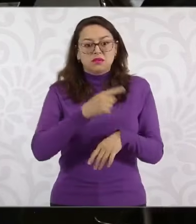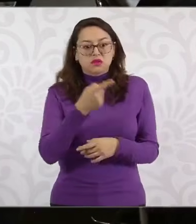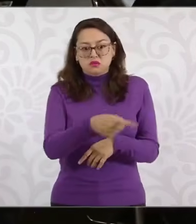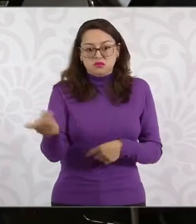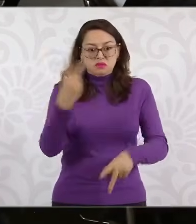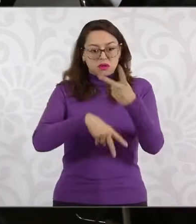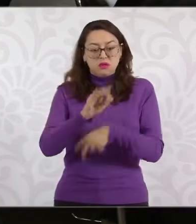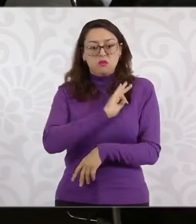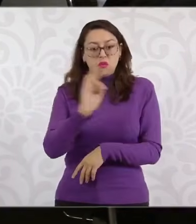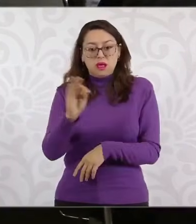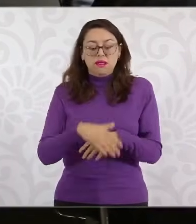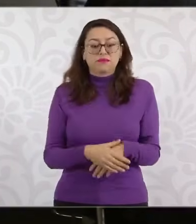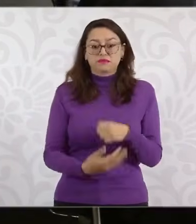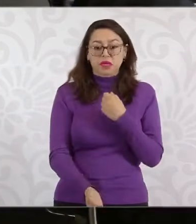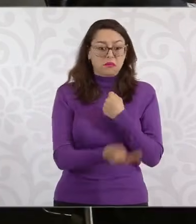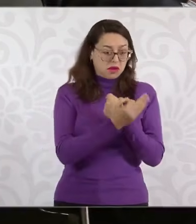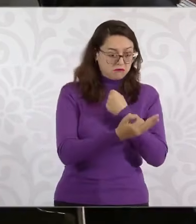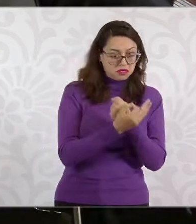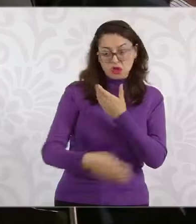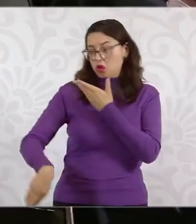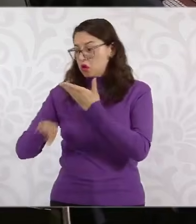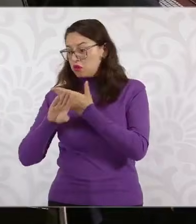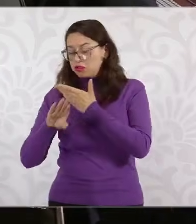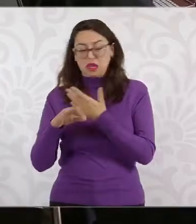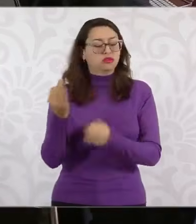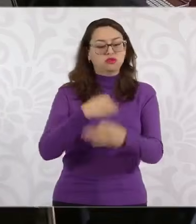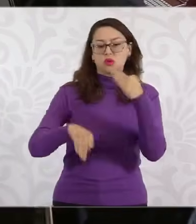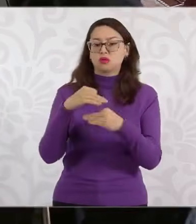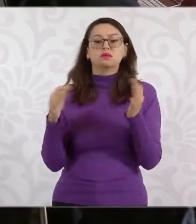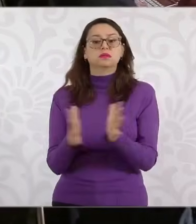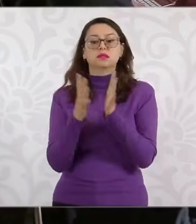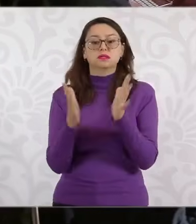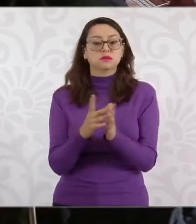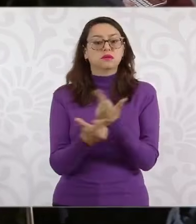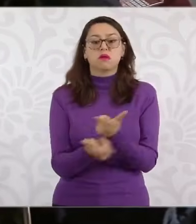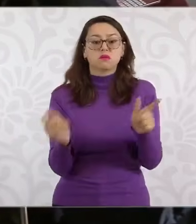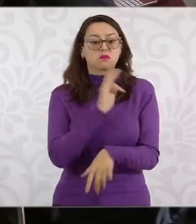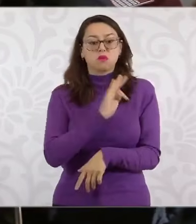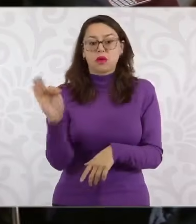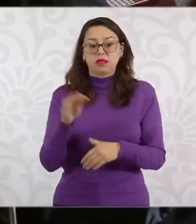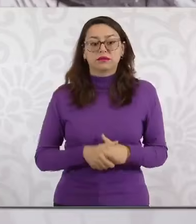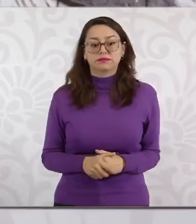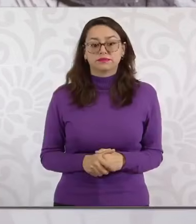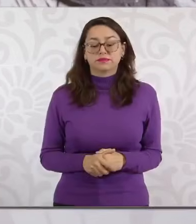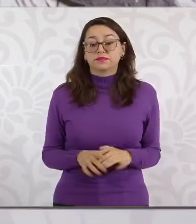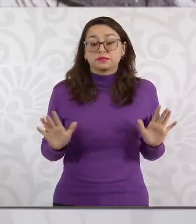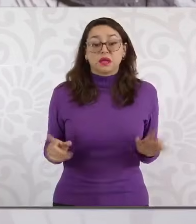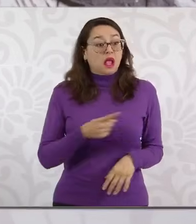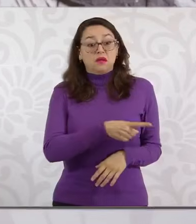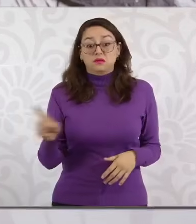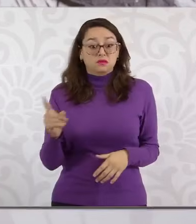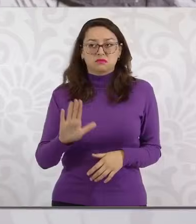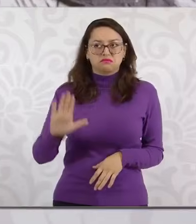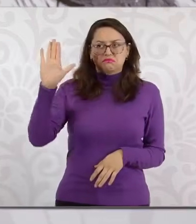a los que hablan a favor nuestro y a los que hablan en contra nuestro. Todos tienen aquí participación, somos muy plurales. Hay quien no quiere